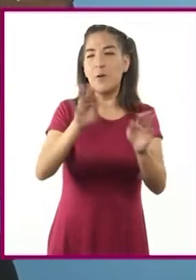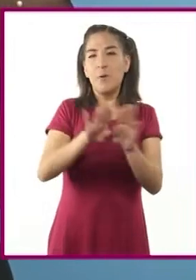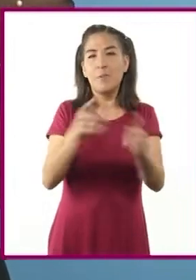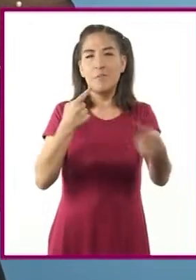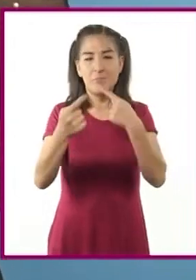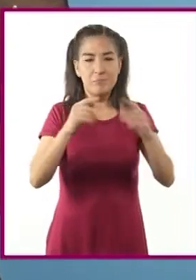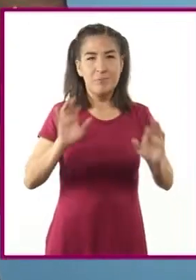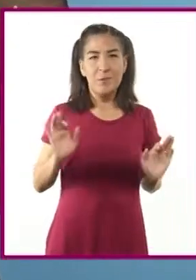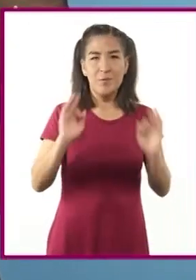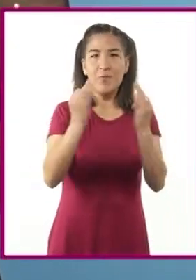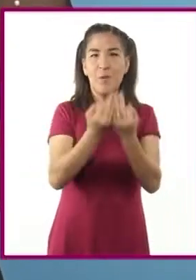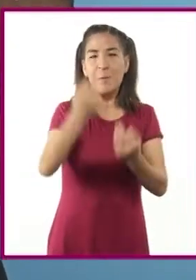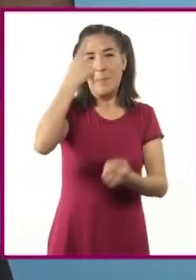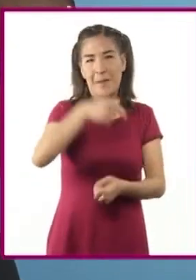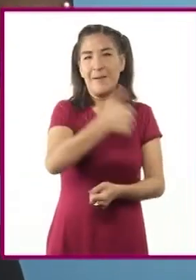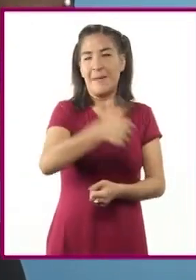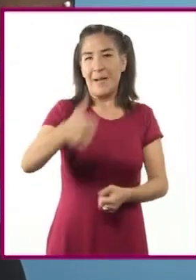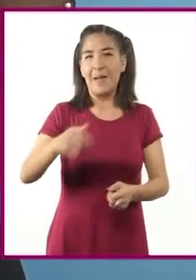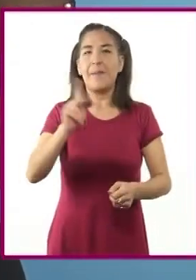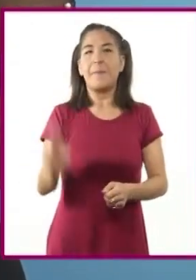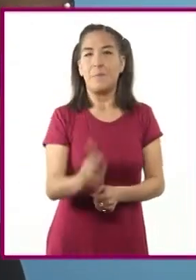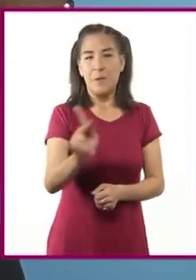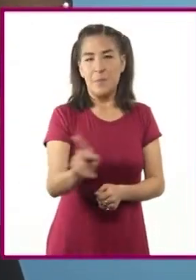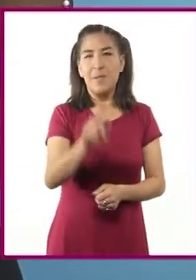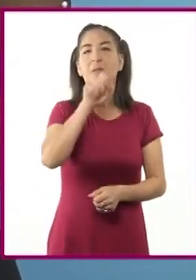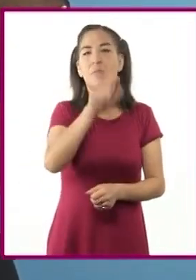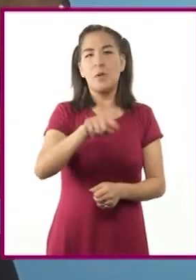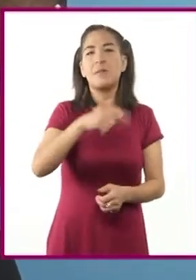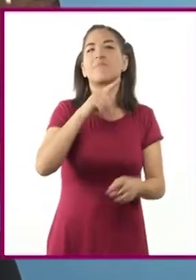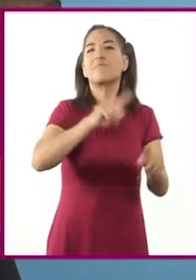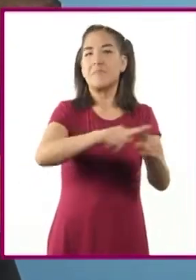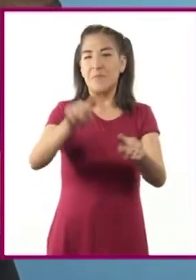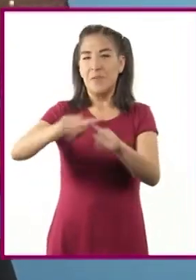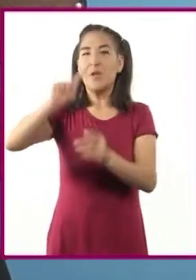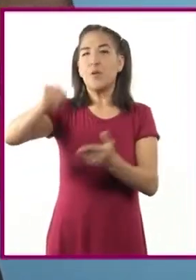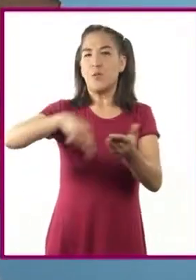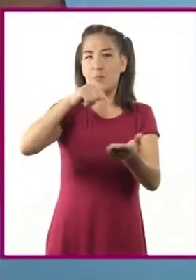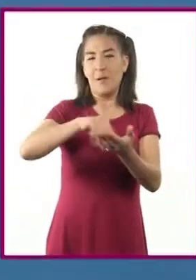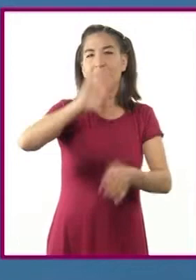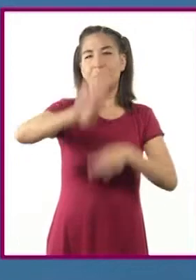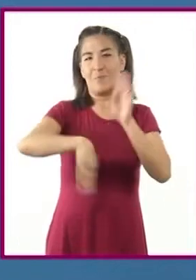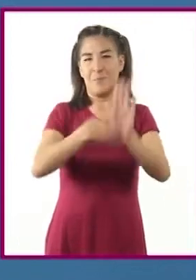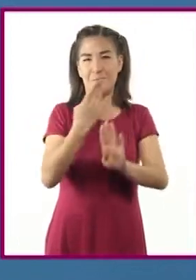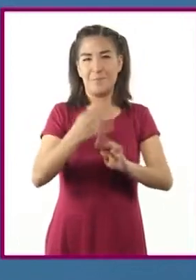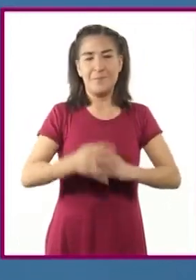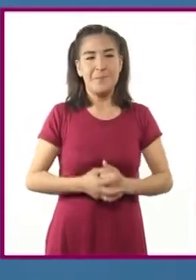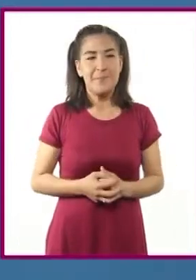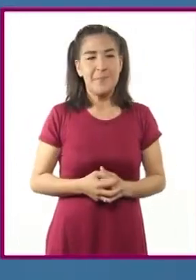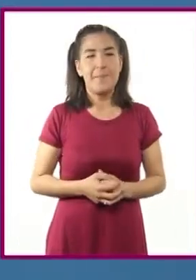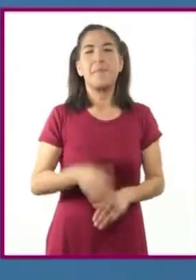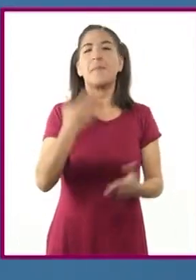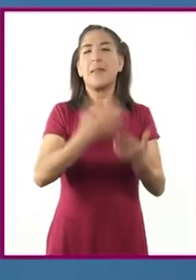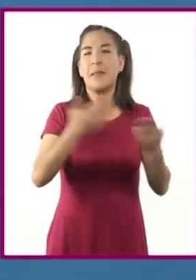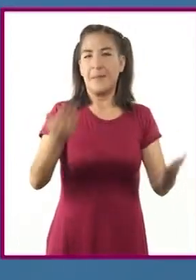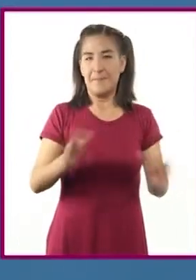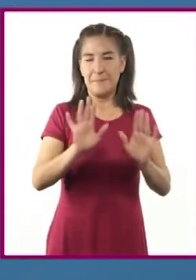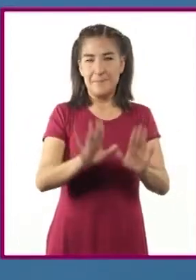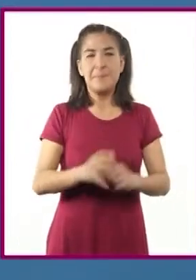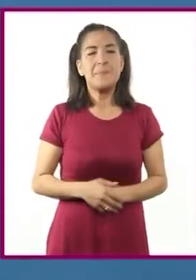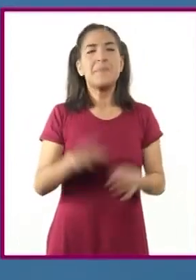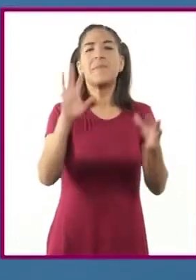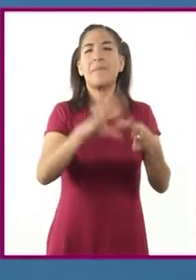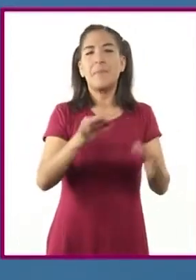organización de los distintos pueblos, de las distintas latitudes del mundo. Ahora, veamos